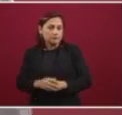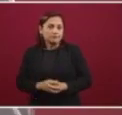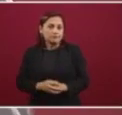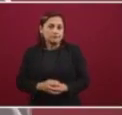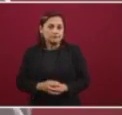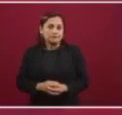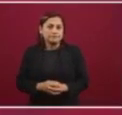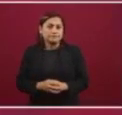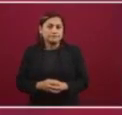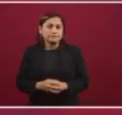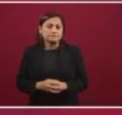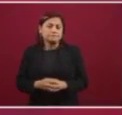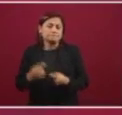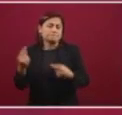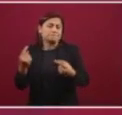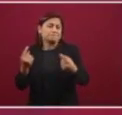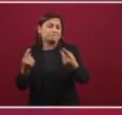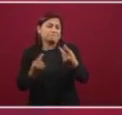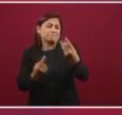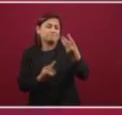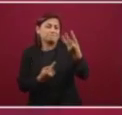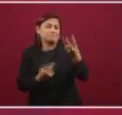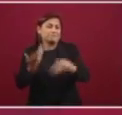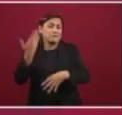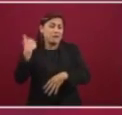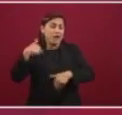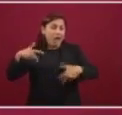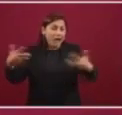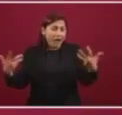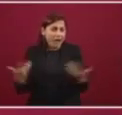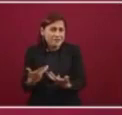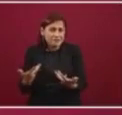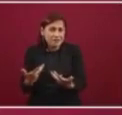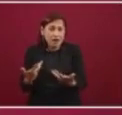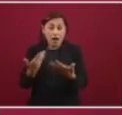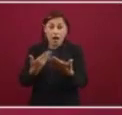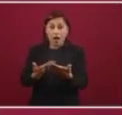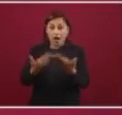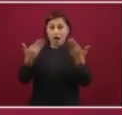y bueno, una serie de cosas. Nada de eso existe,